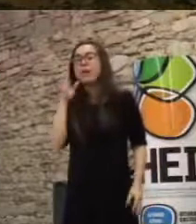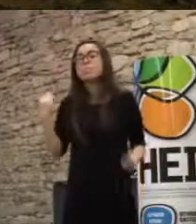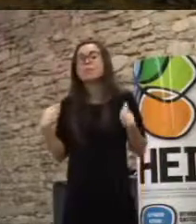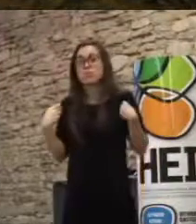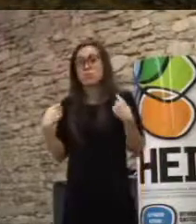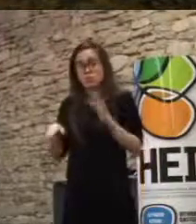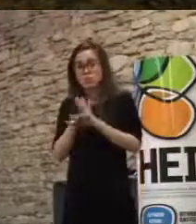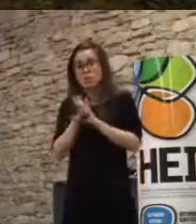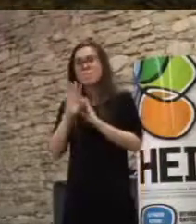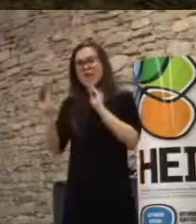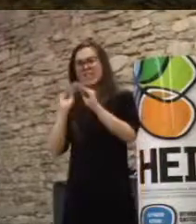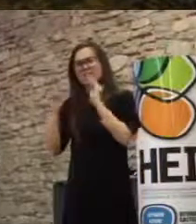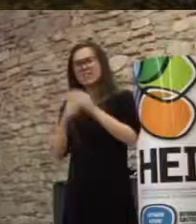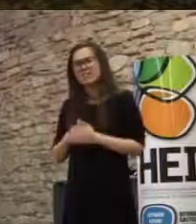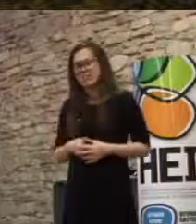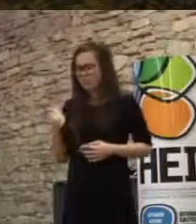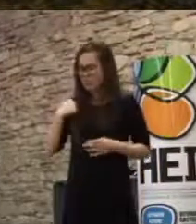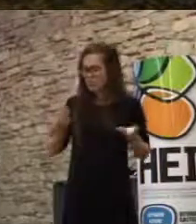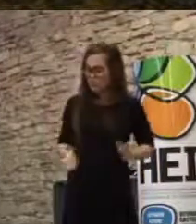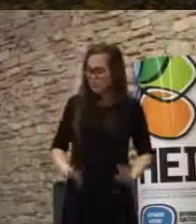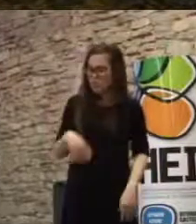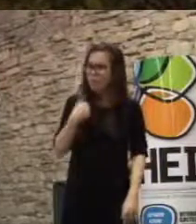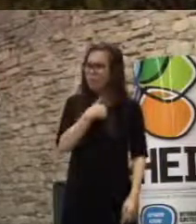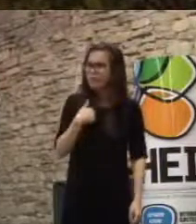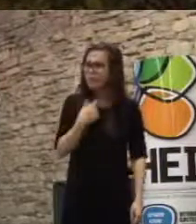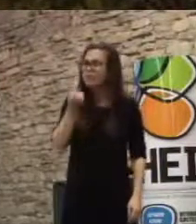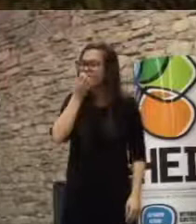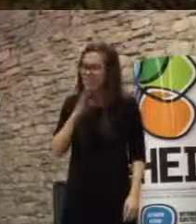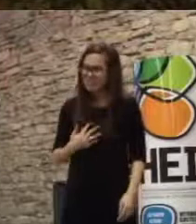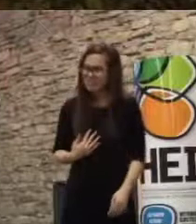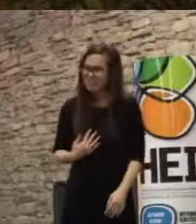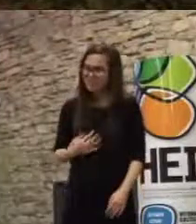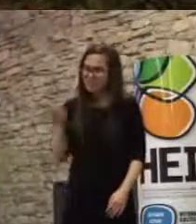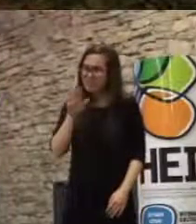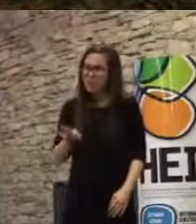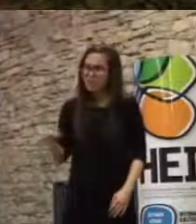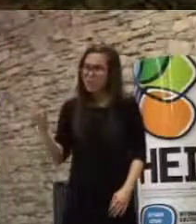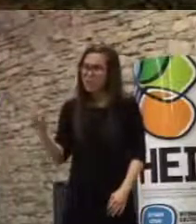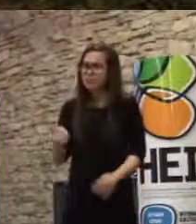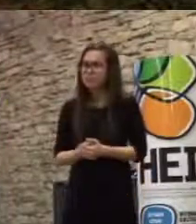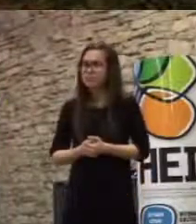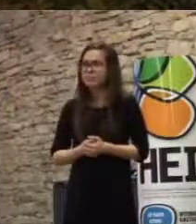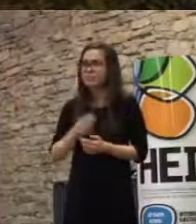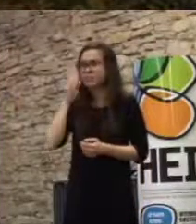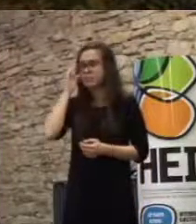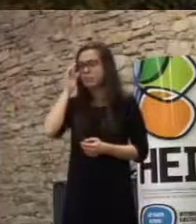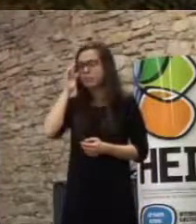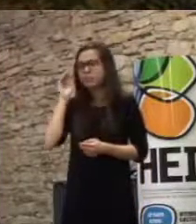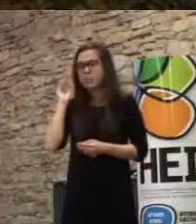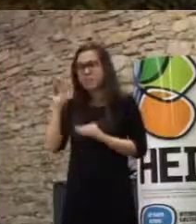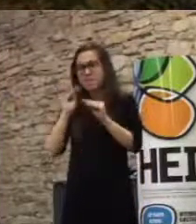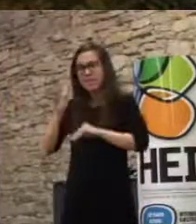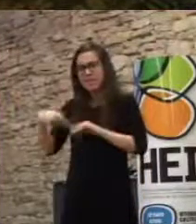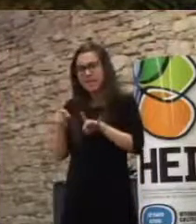pregúntales papá mamá como soy yo como hijo como hija para ti no pierdas la oportunidad de preguntarles a tus hermanos